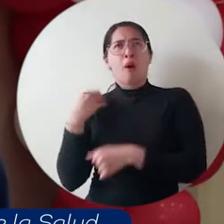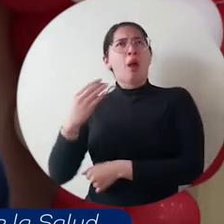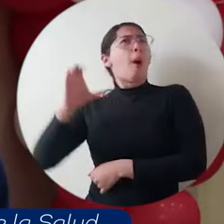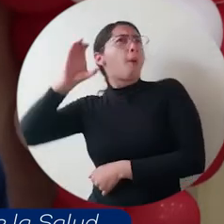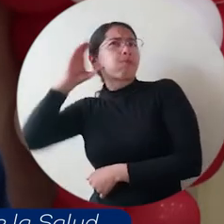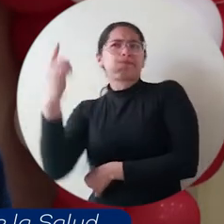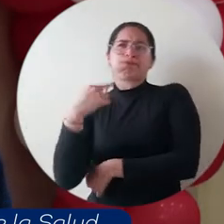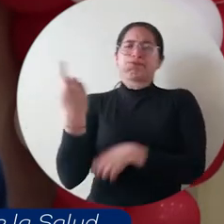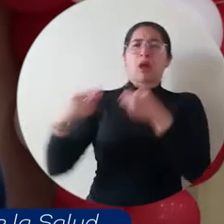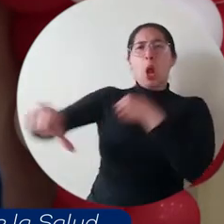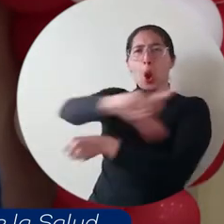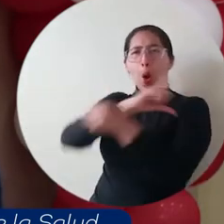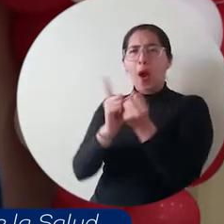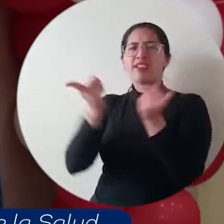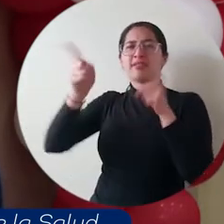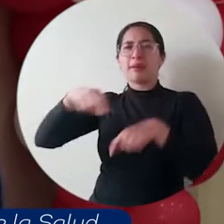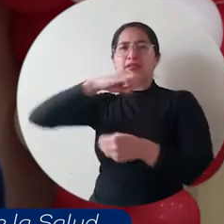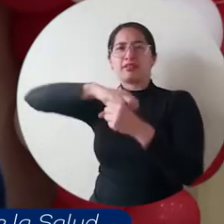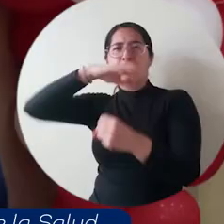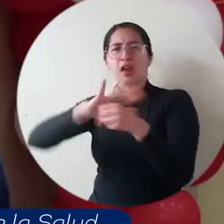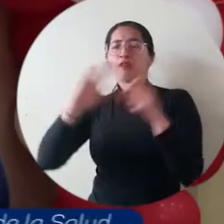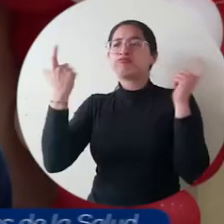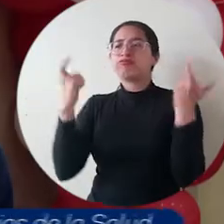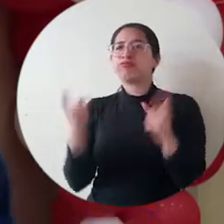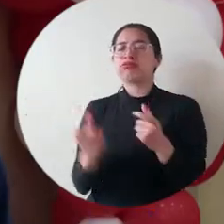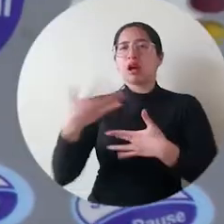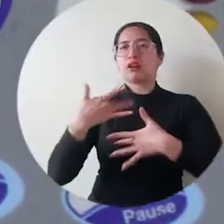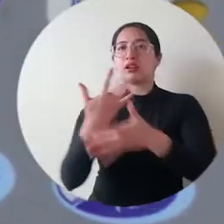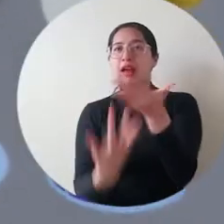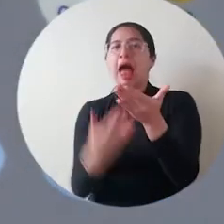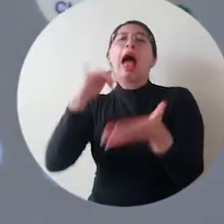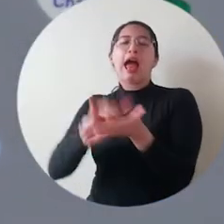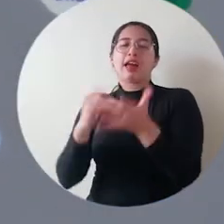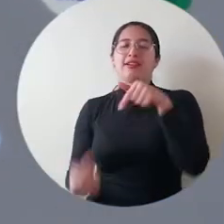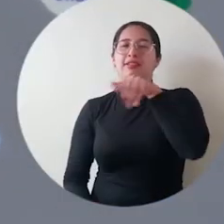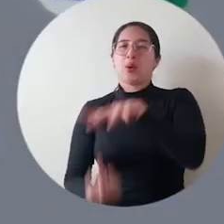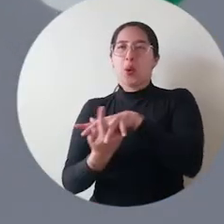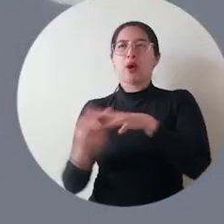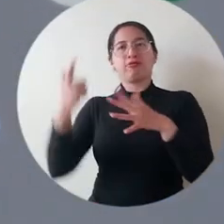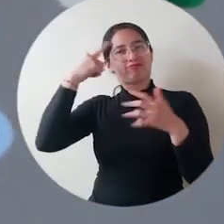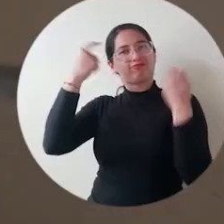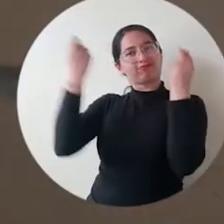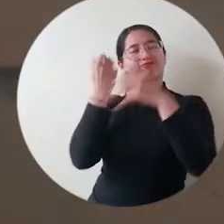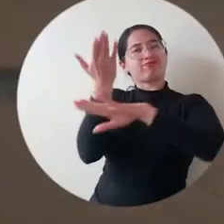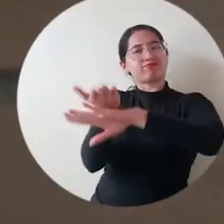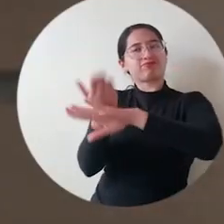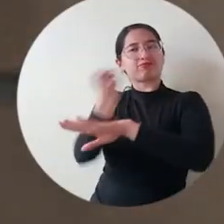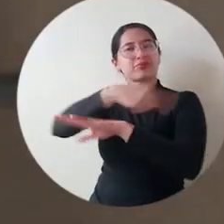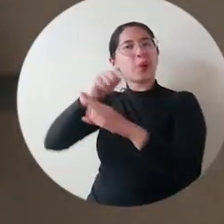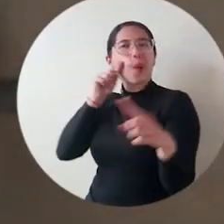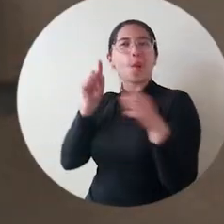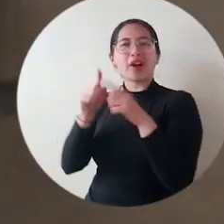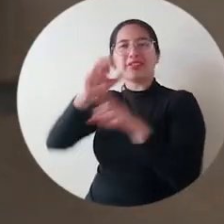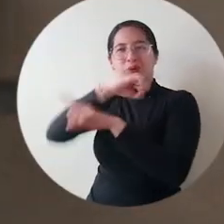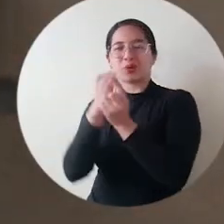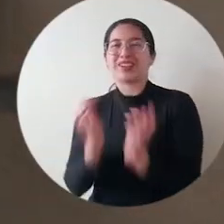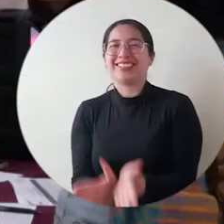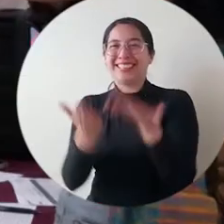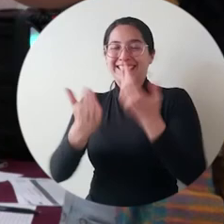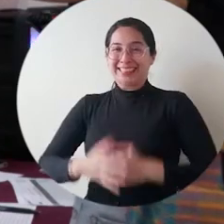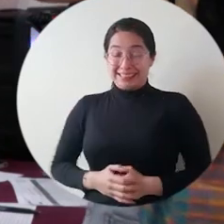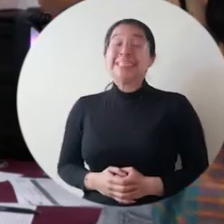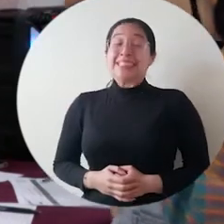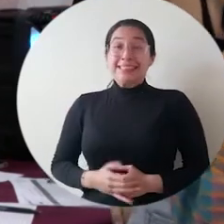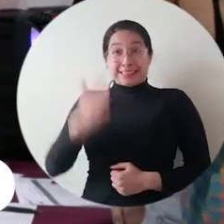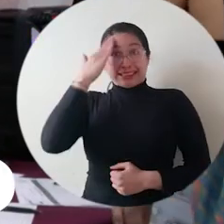nivel local, a nivel del distrito que tenemos de banco de sangre, es que nace esta actividad como una respuesta también a nuestro objetivo social.